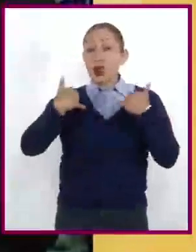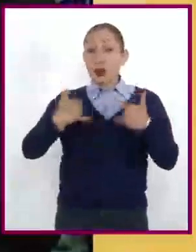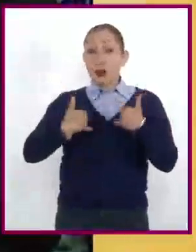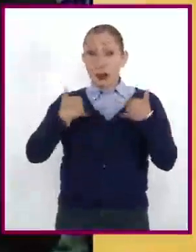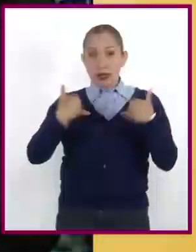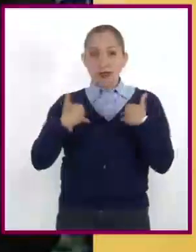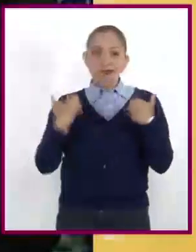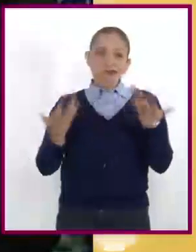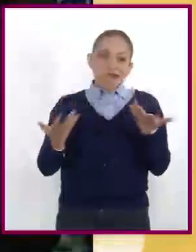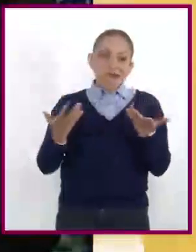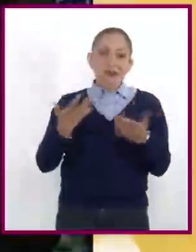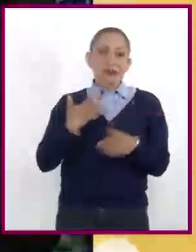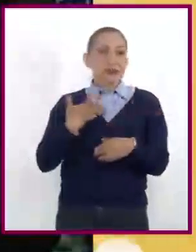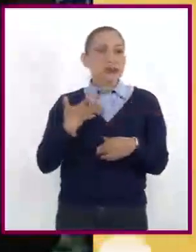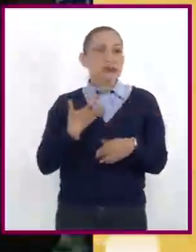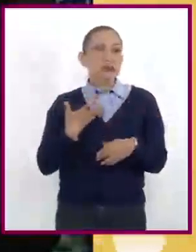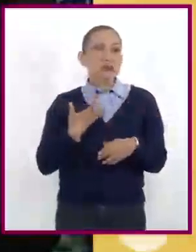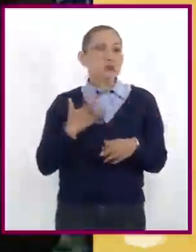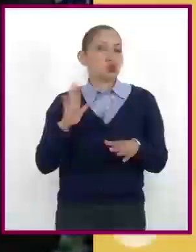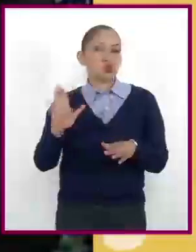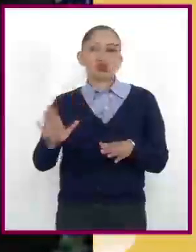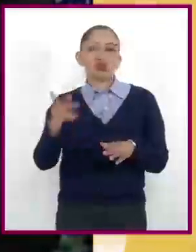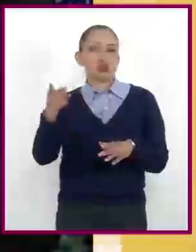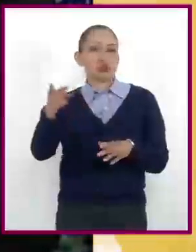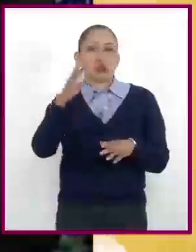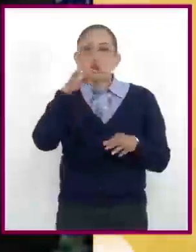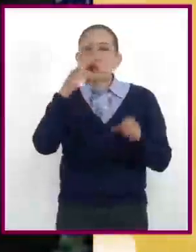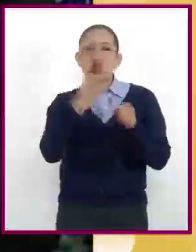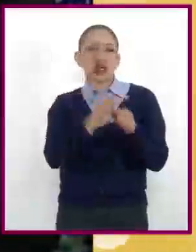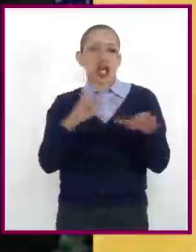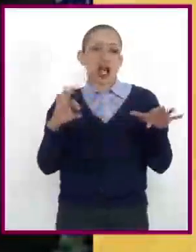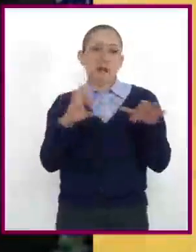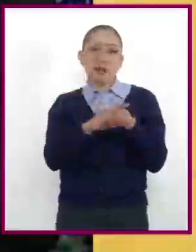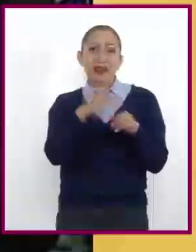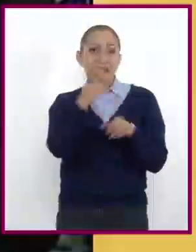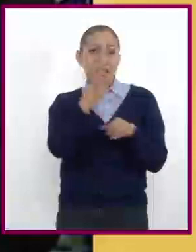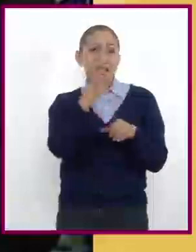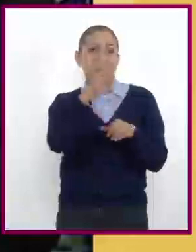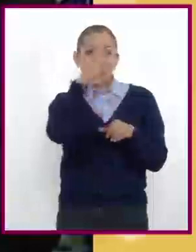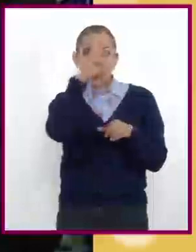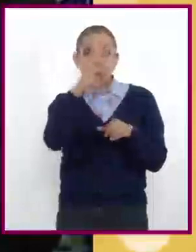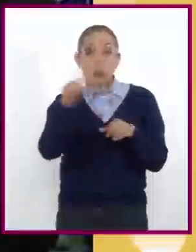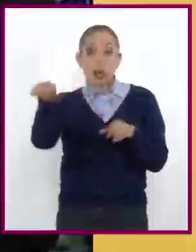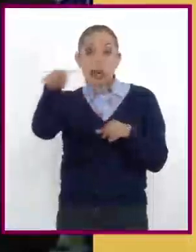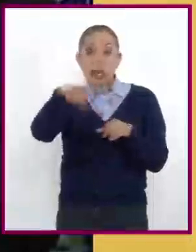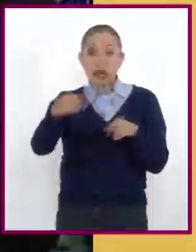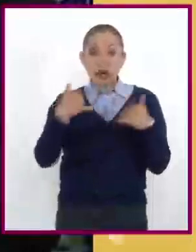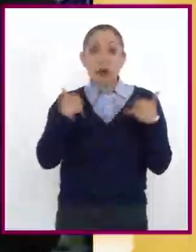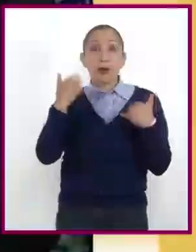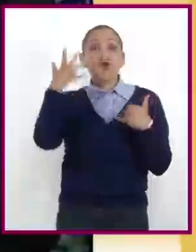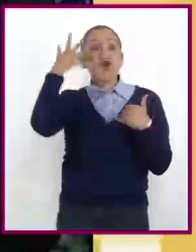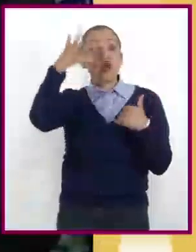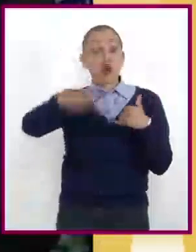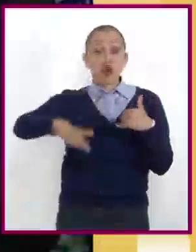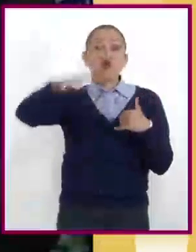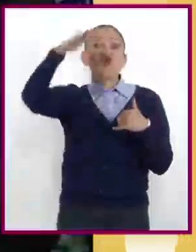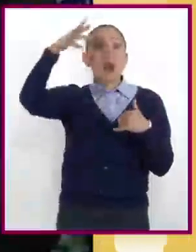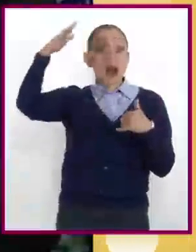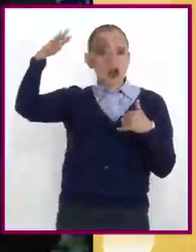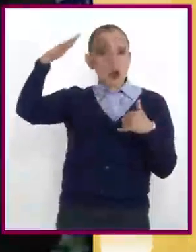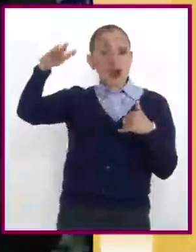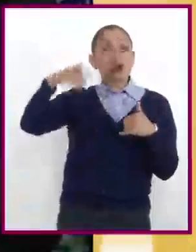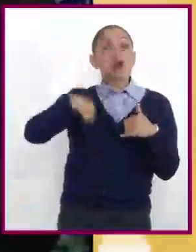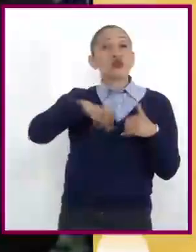bueno, los jóvenes tienen una gran corresponsabilidad en esto, porque son ellos los que serán ciudadanos, ¿no? Y